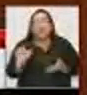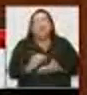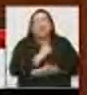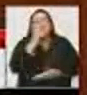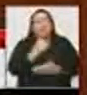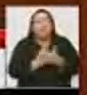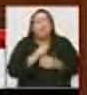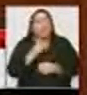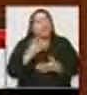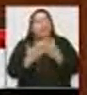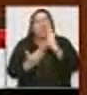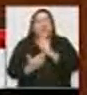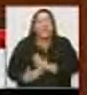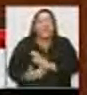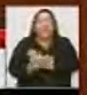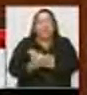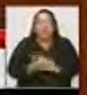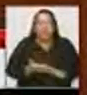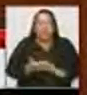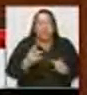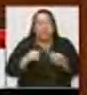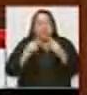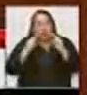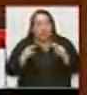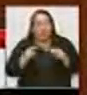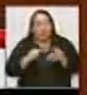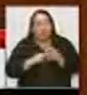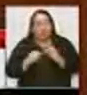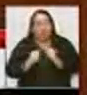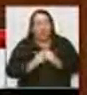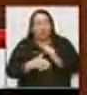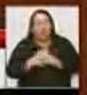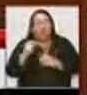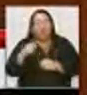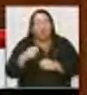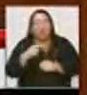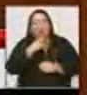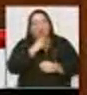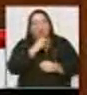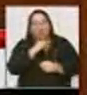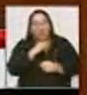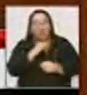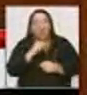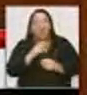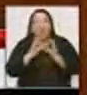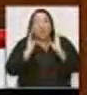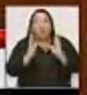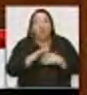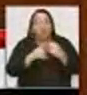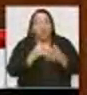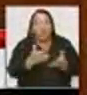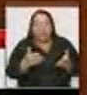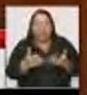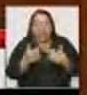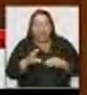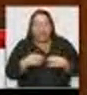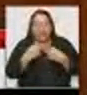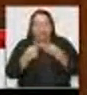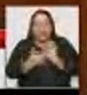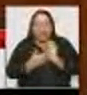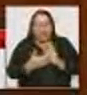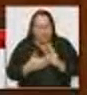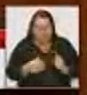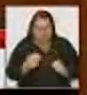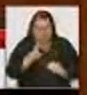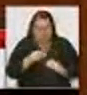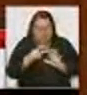la discriminación desde una mirada basada en las necesidades de las mujeres. En atención a ello, se debe